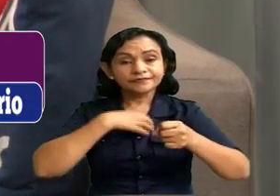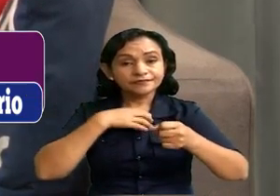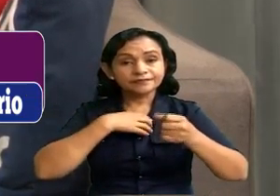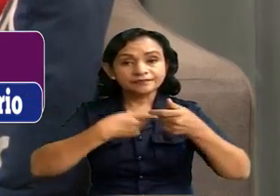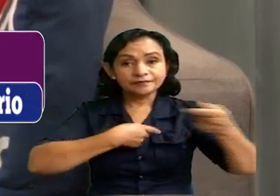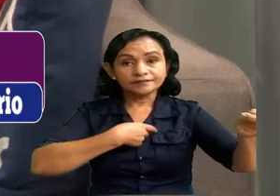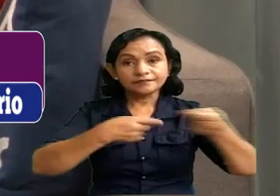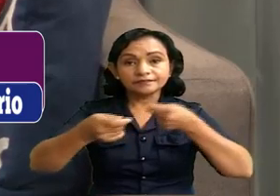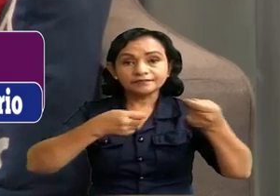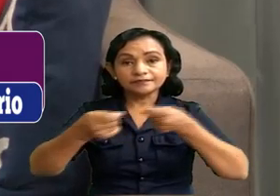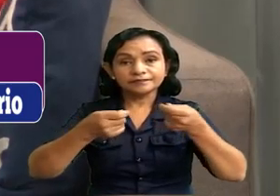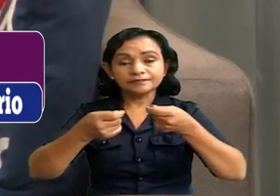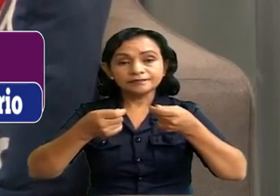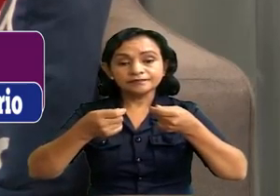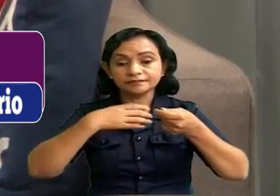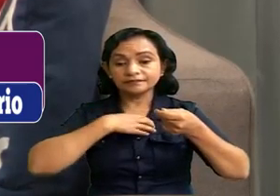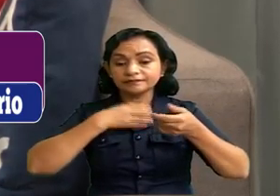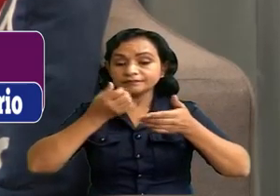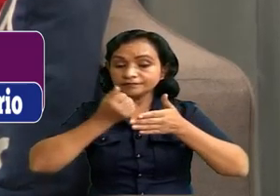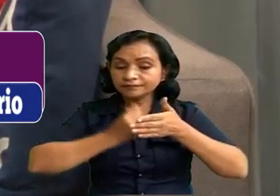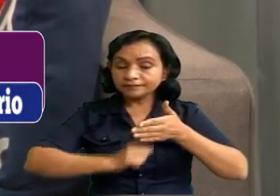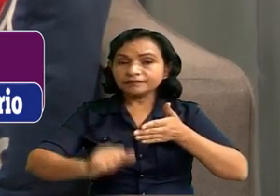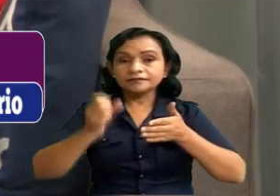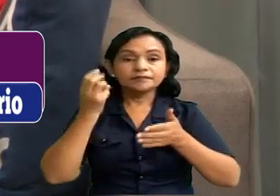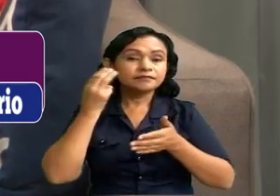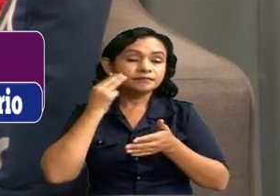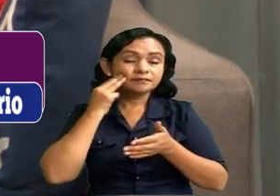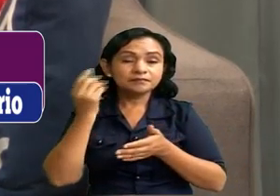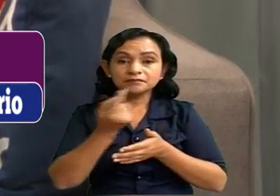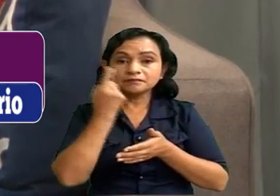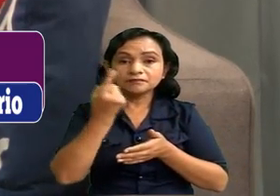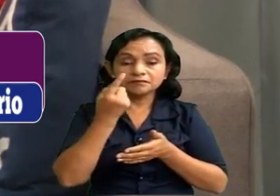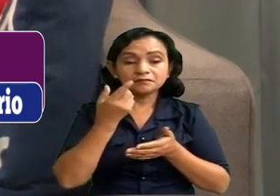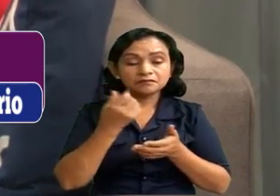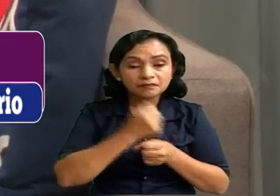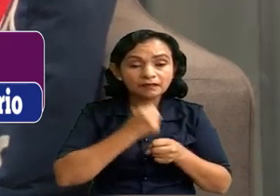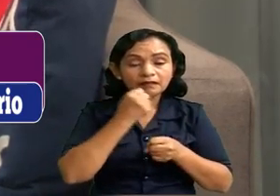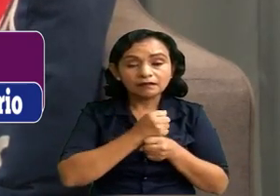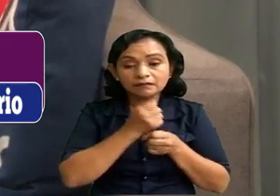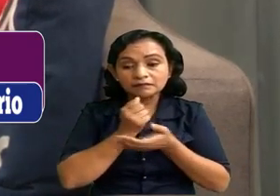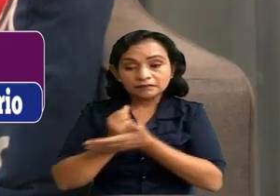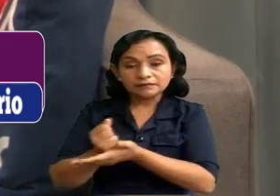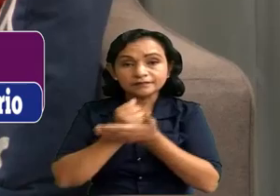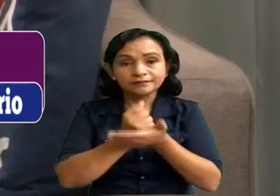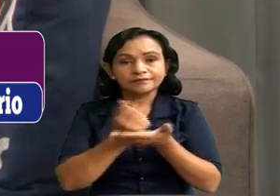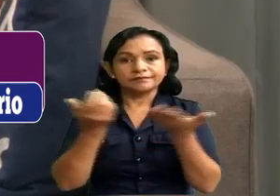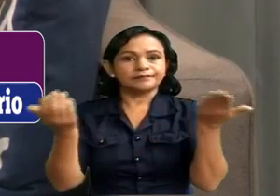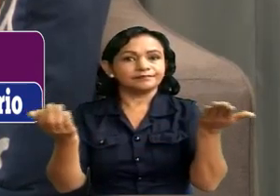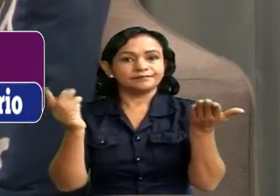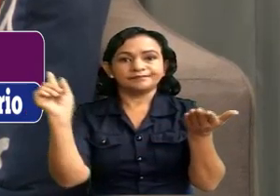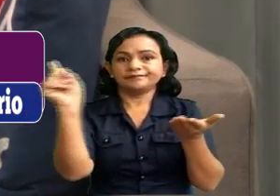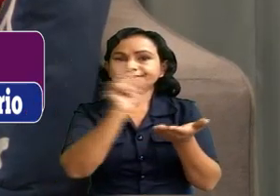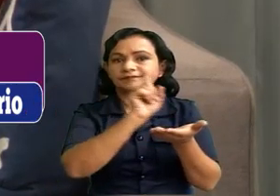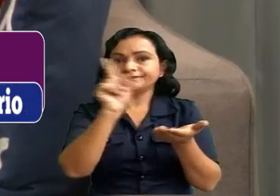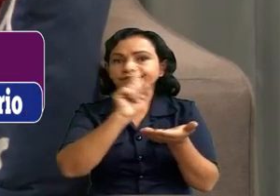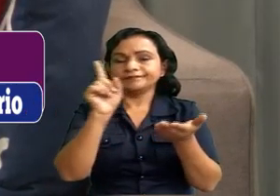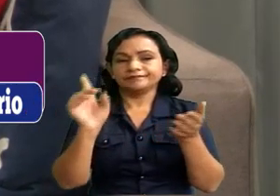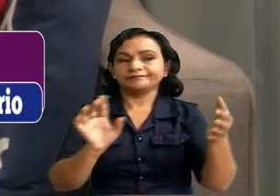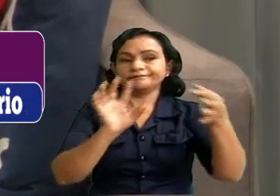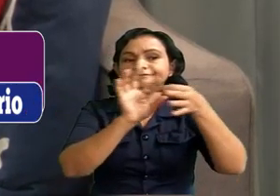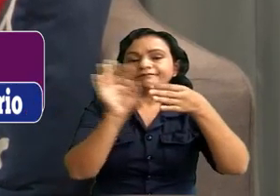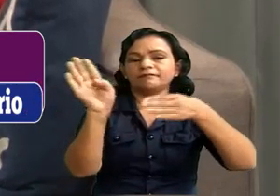negocios y sacar adelante a sus hijos que en su mayoría son madres solteras? ¿Por qué no lo hicieron? Ah, no, ellos se aliaron con